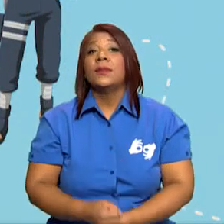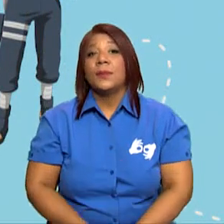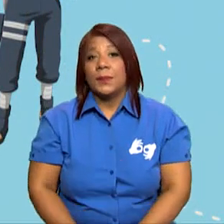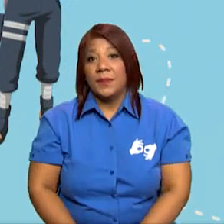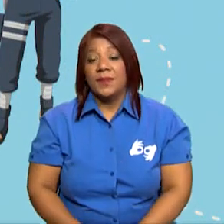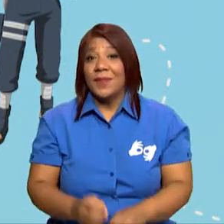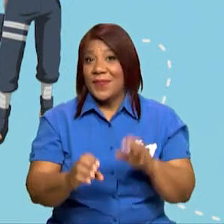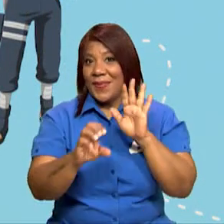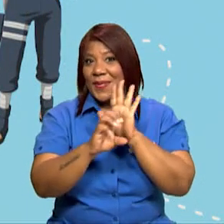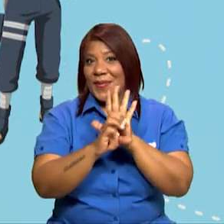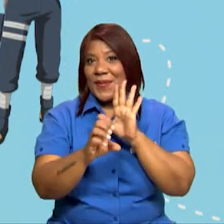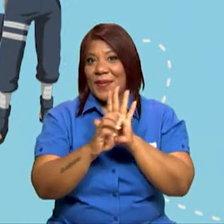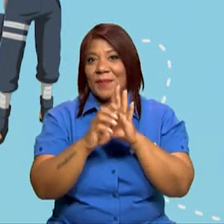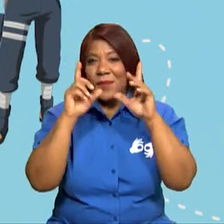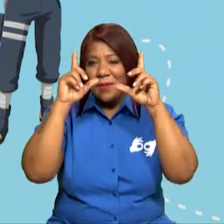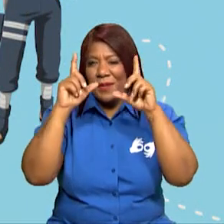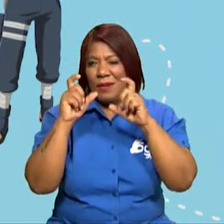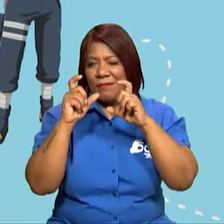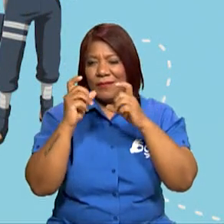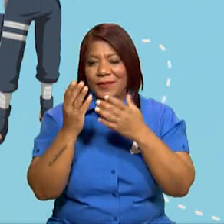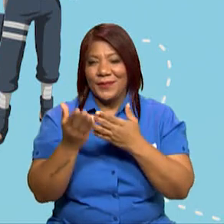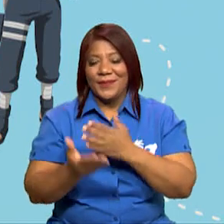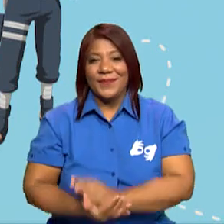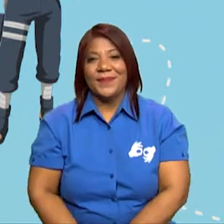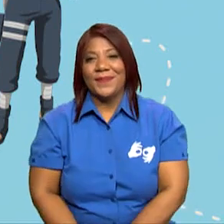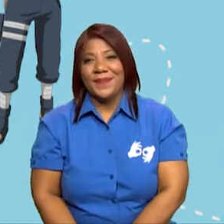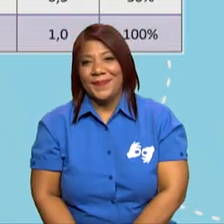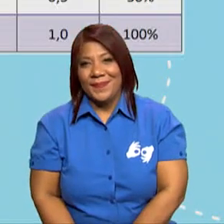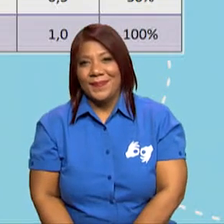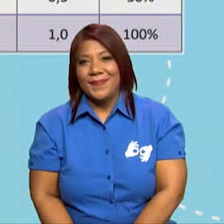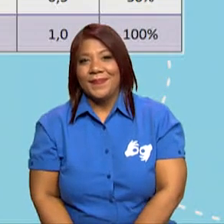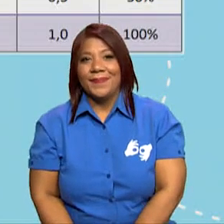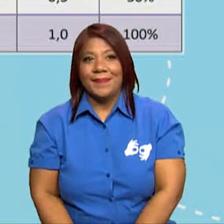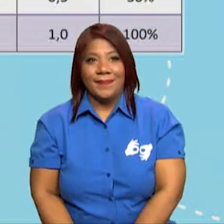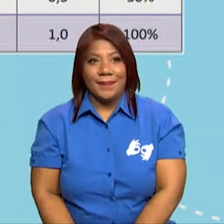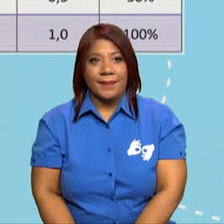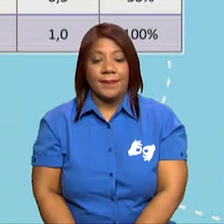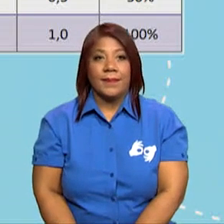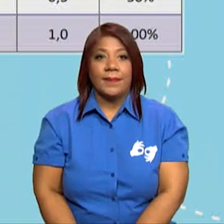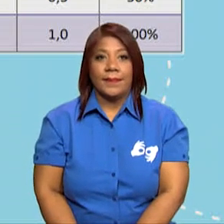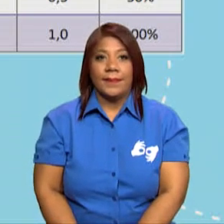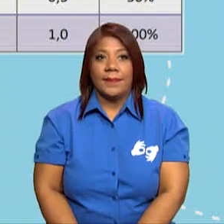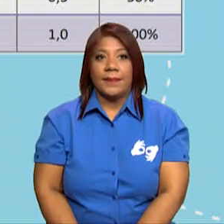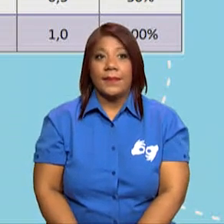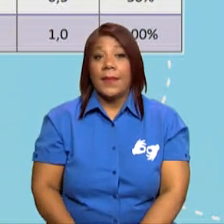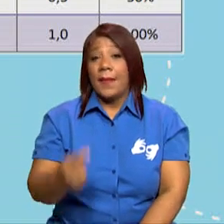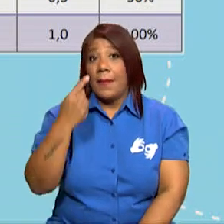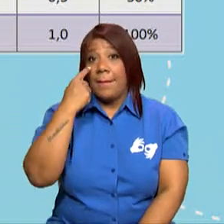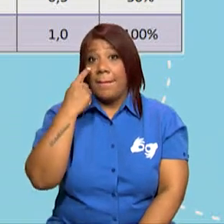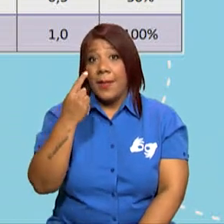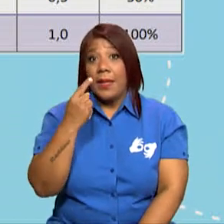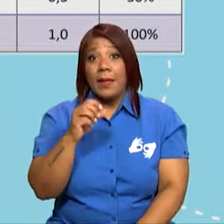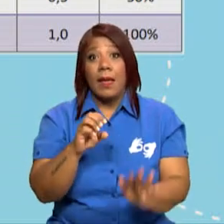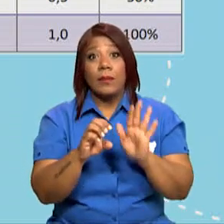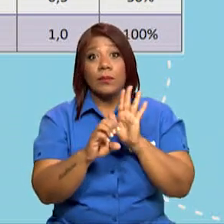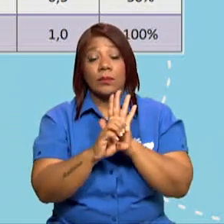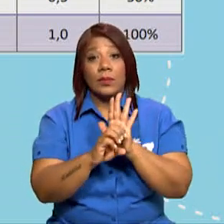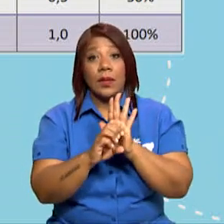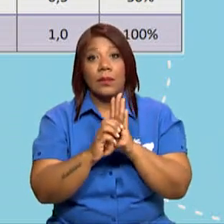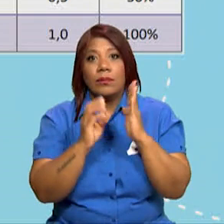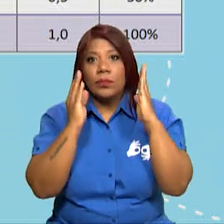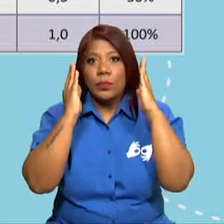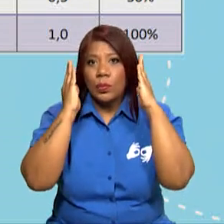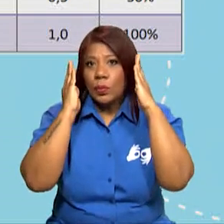mejor. Sí. Ahí está para que los chicos la puedan escribir. Muy bien. Y vamos a ver el ejemplo. Escucha, Fluffy, esta